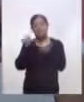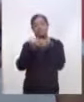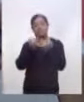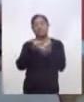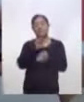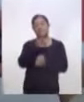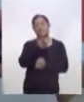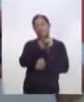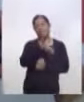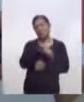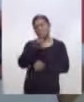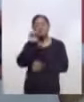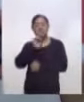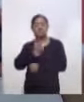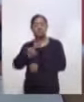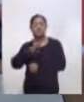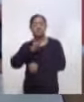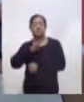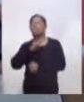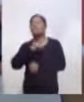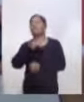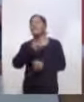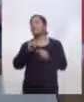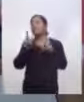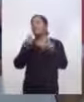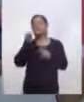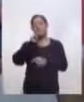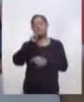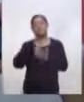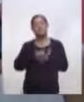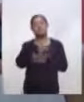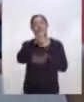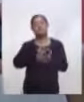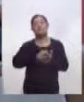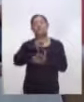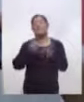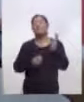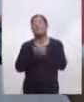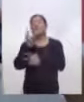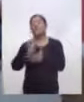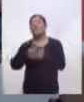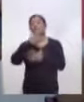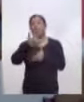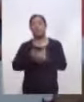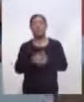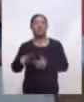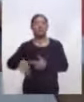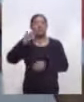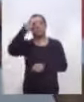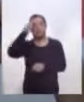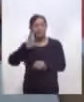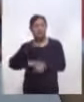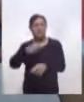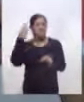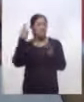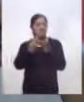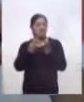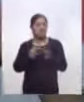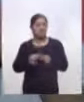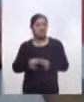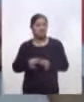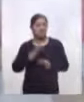estados que estamos siempre de los primeros punteando para la revisión del nuevo proyecto porque ya cubrimos,